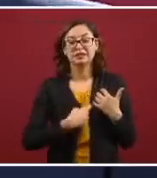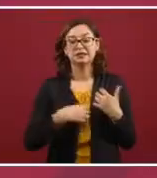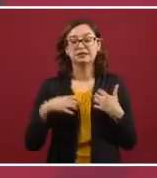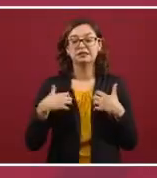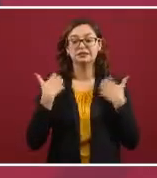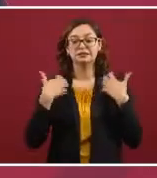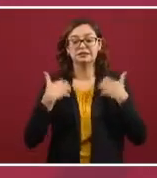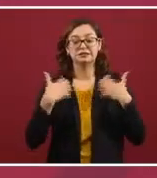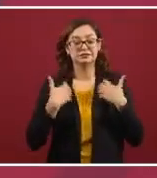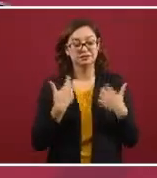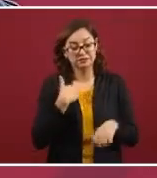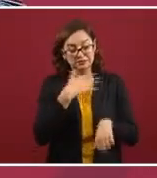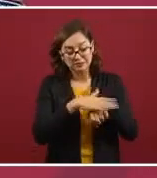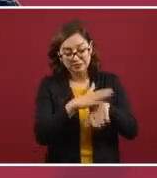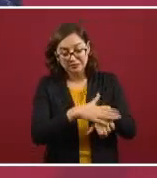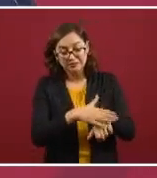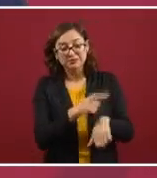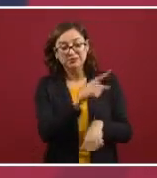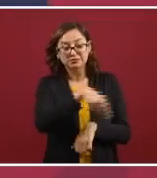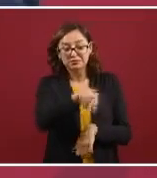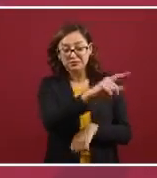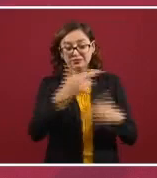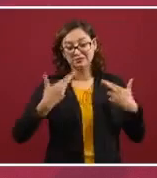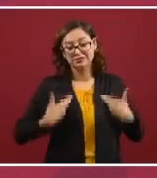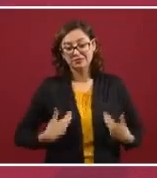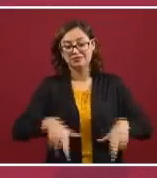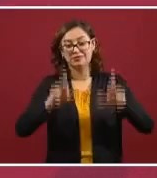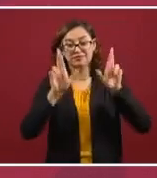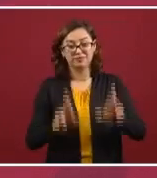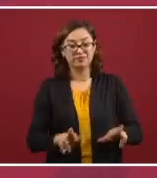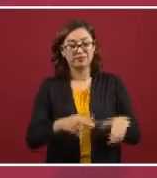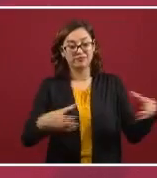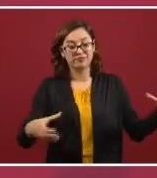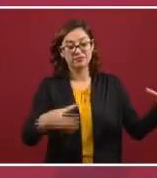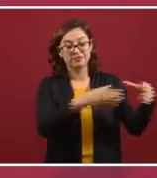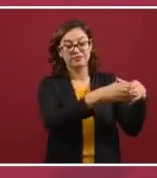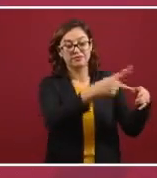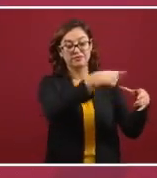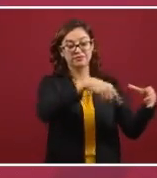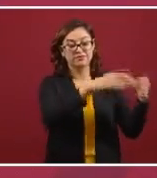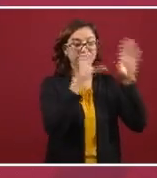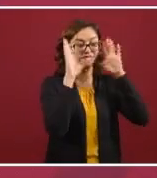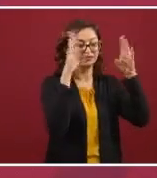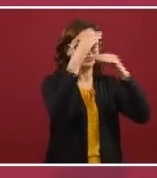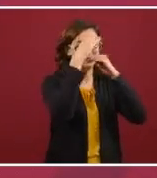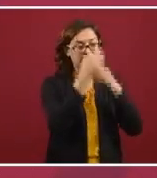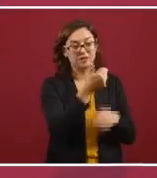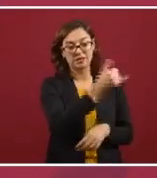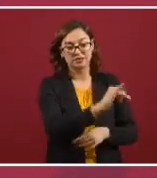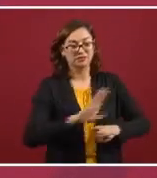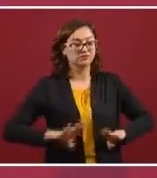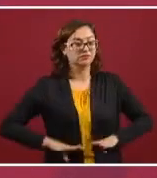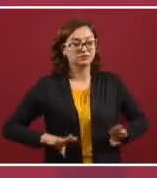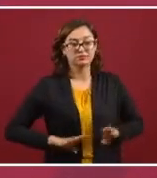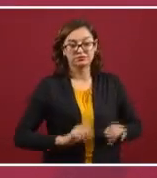les decimos que representan pues al conservadurismo,